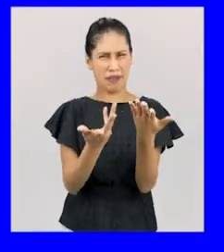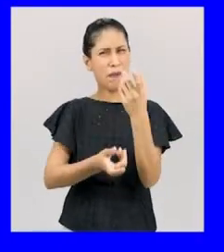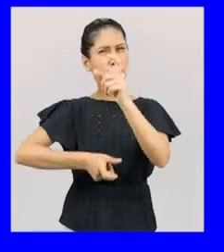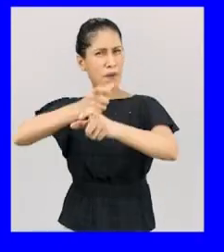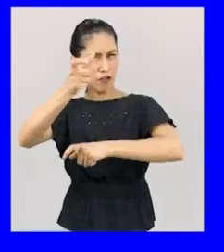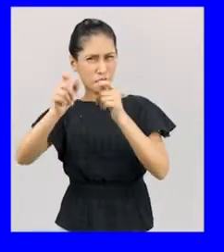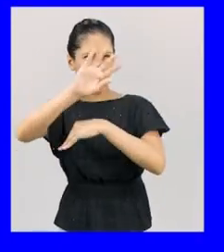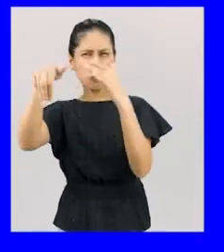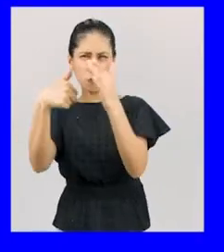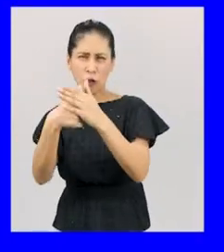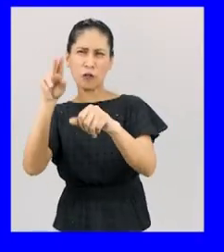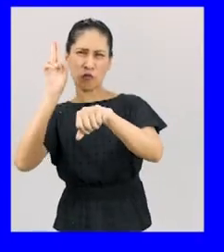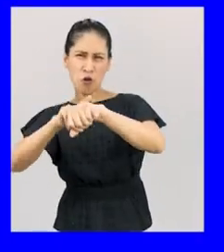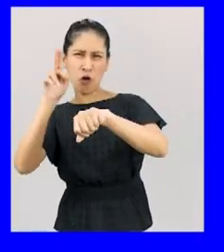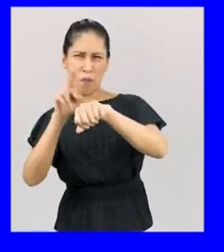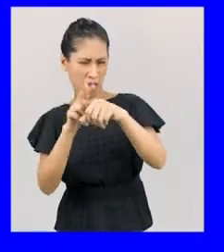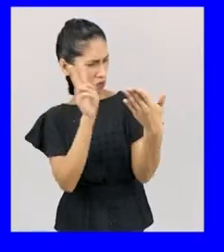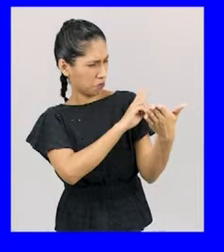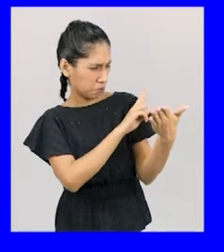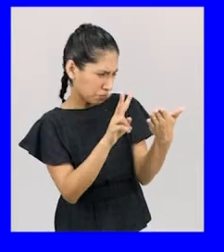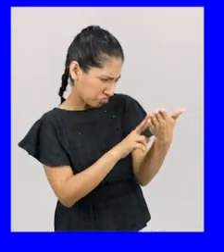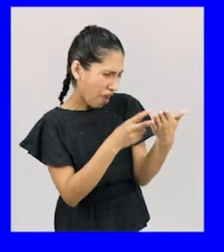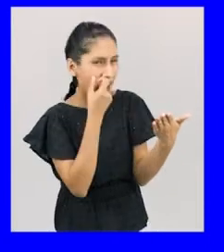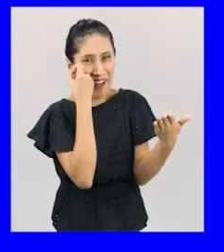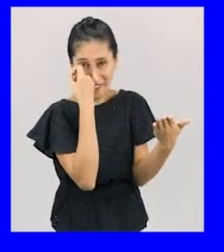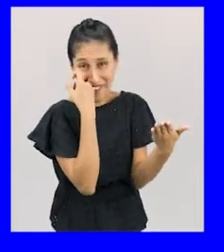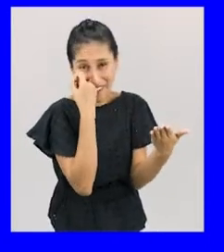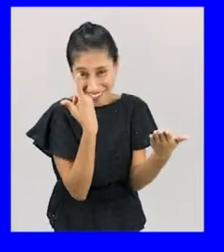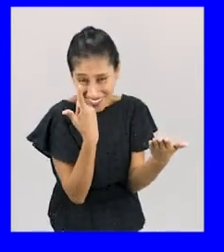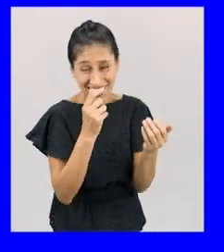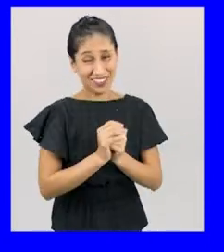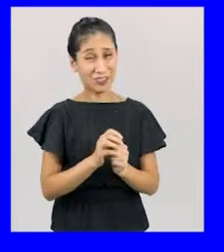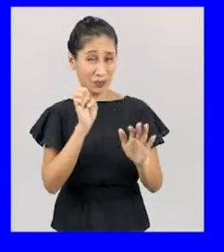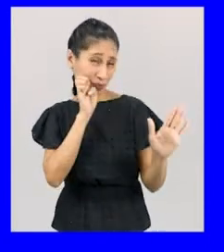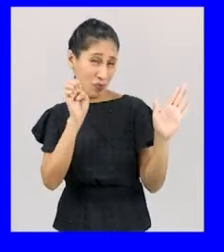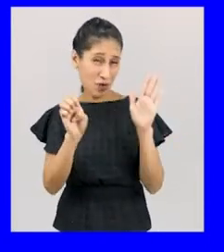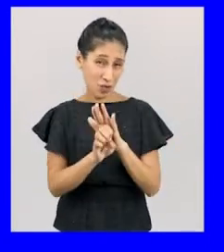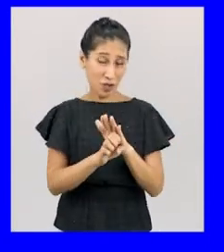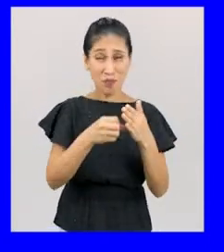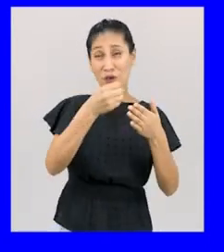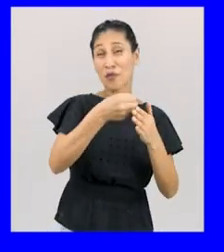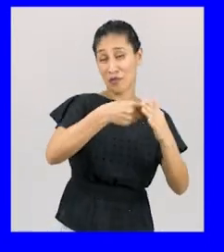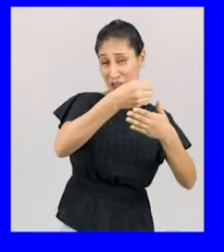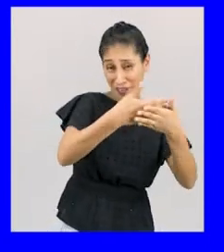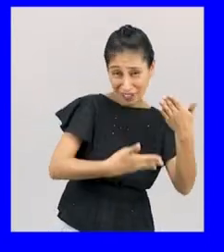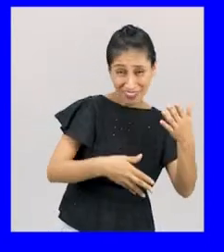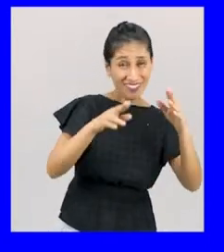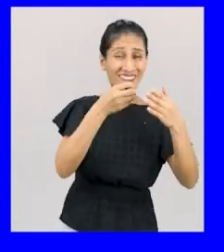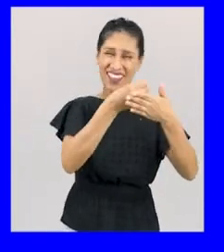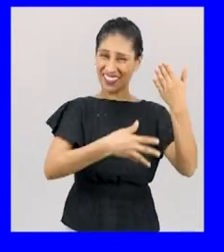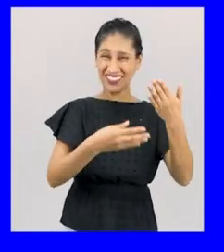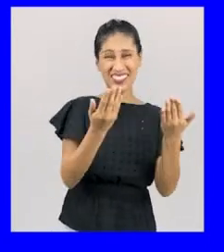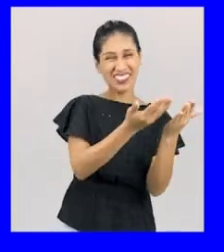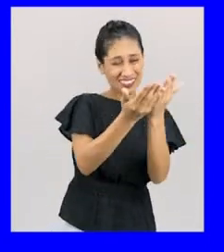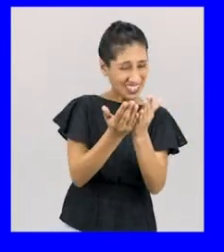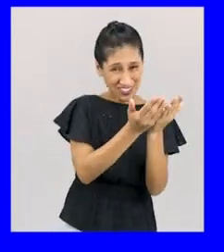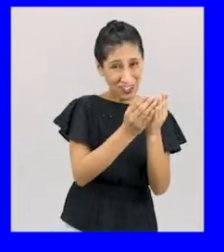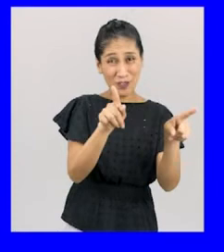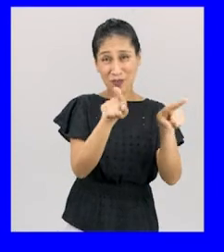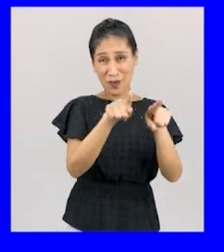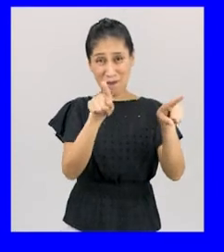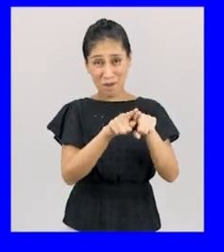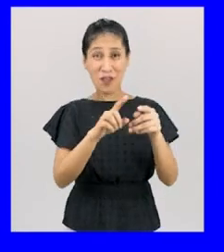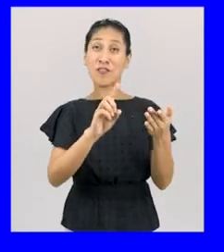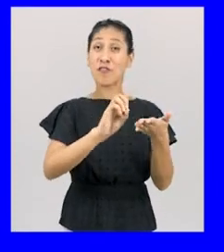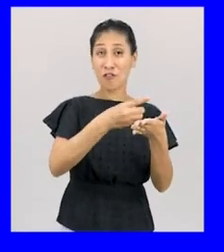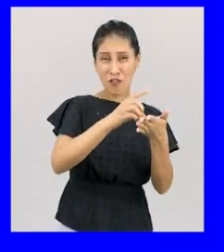más amplio en los que no es necesario que el lector tenga conocimientos previos sobre el tema. Por ejemplo, los textos escolares, los folletos